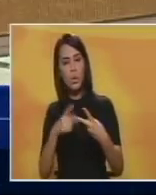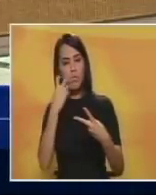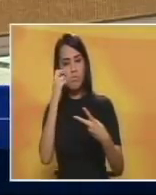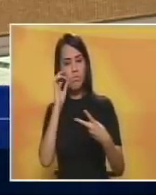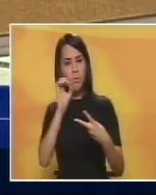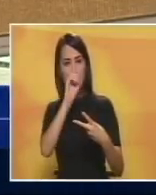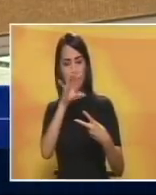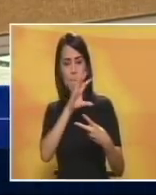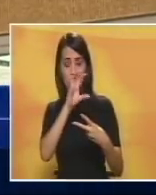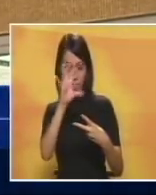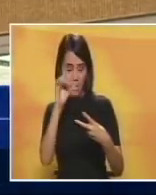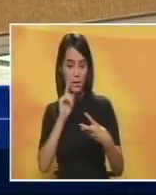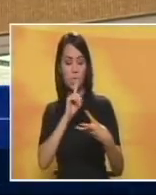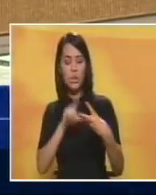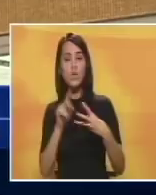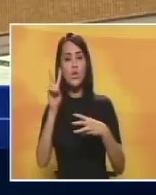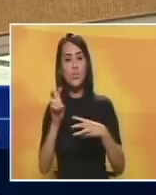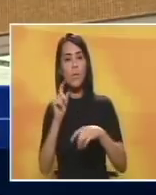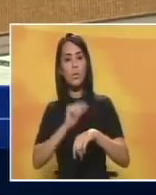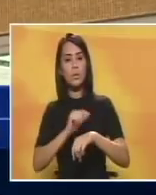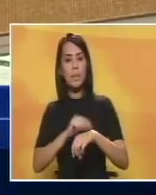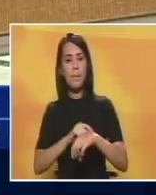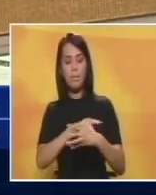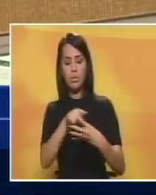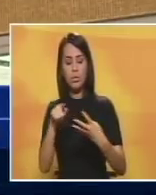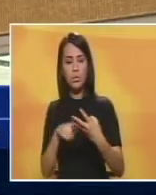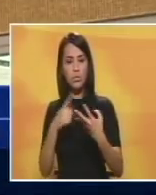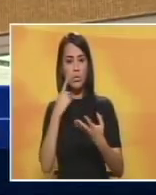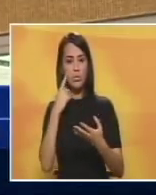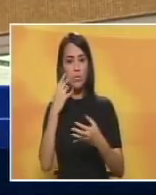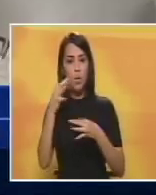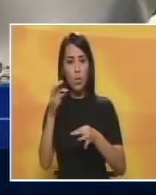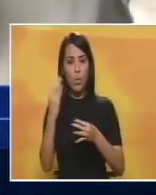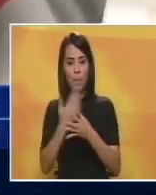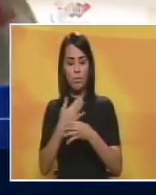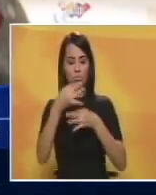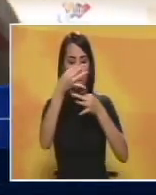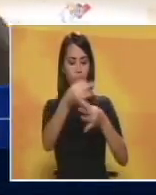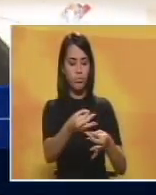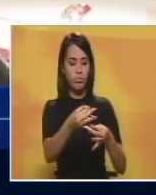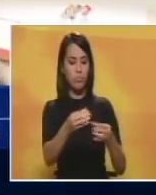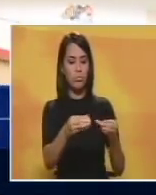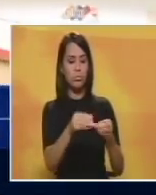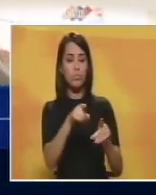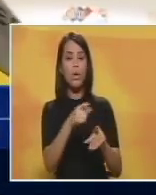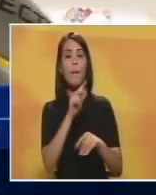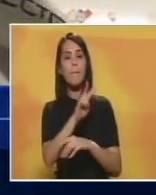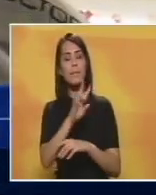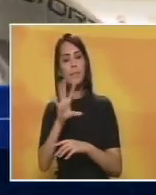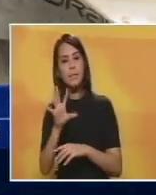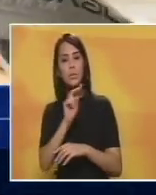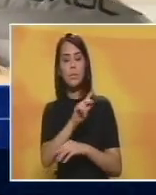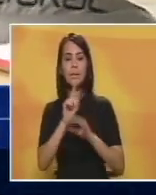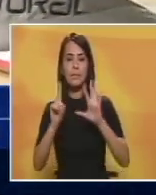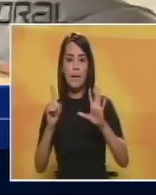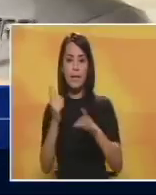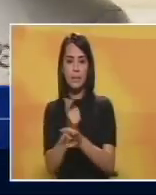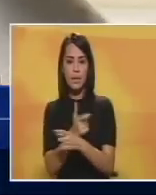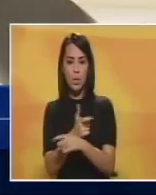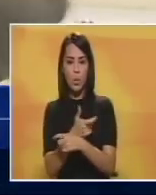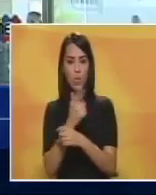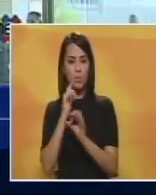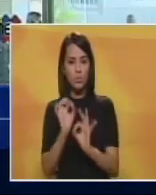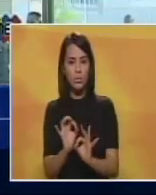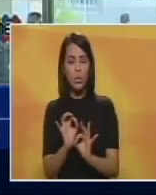Tiempo Contigo y Generación Independiente deberán consignar los recaudos para posteriormente, entre el 25 y 26 de agosto, realizar